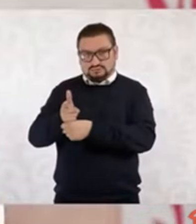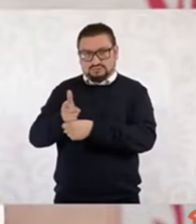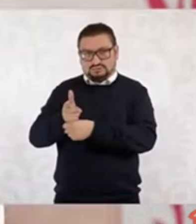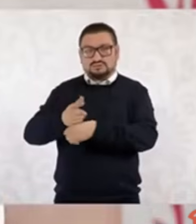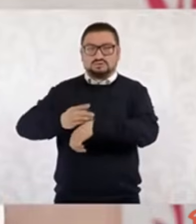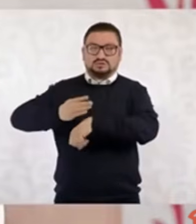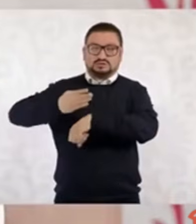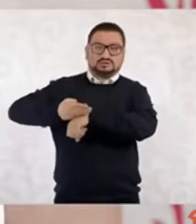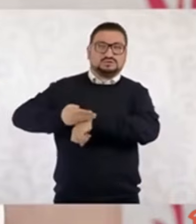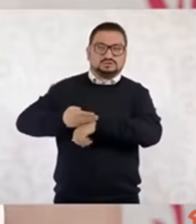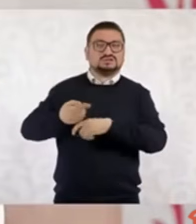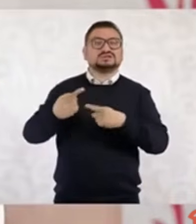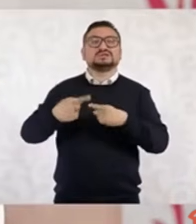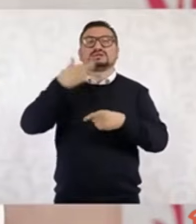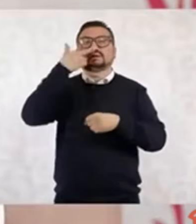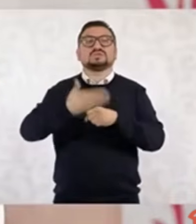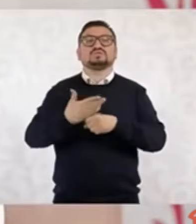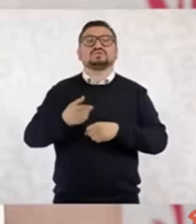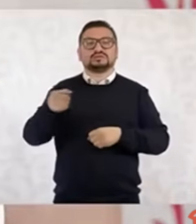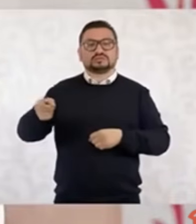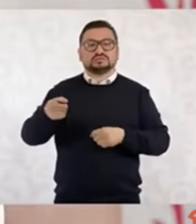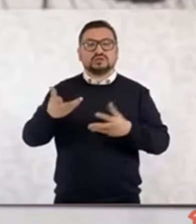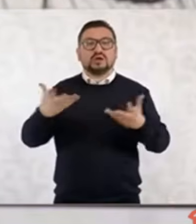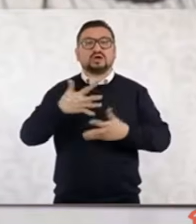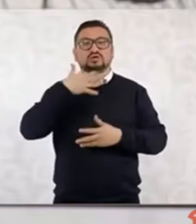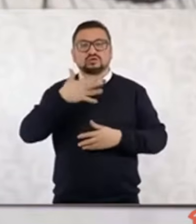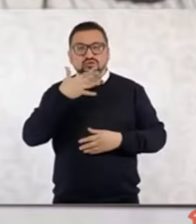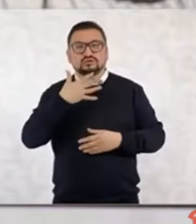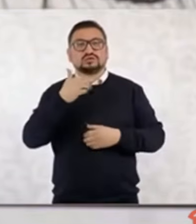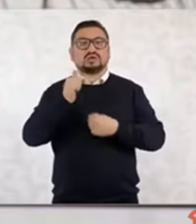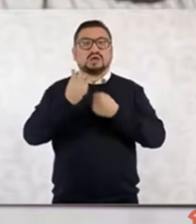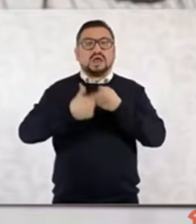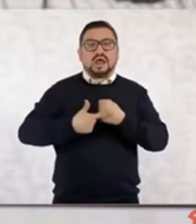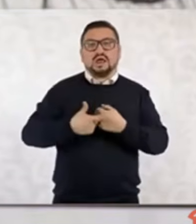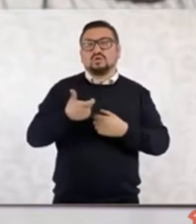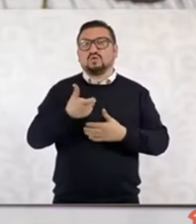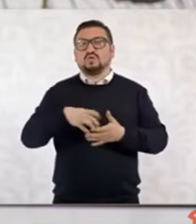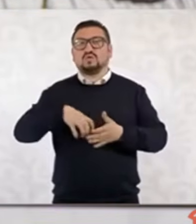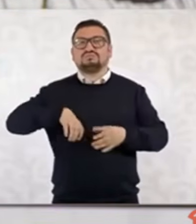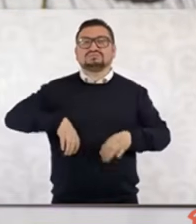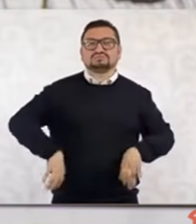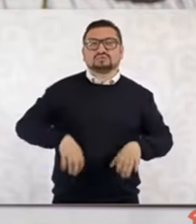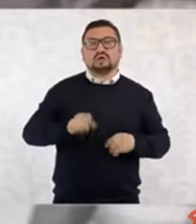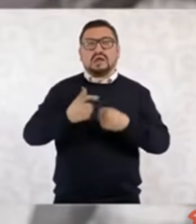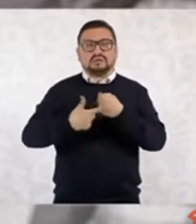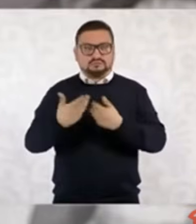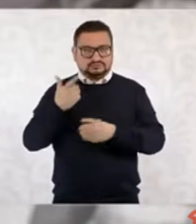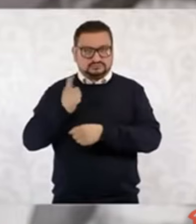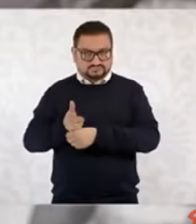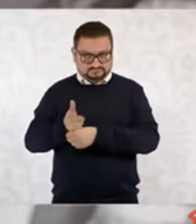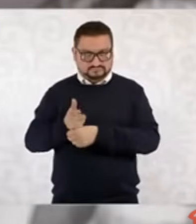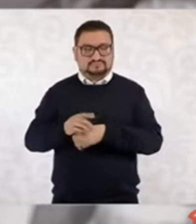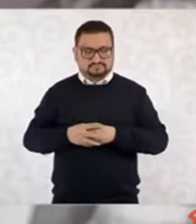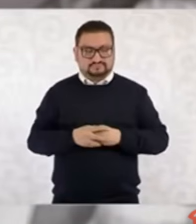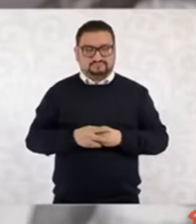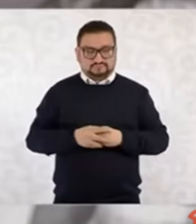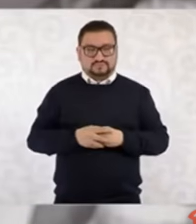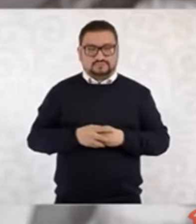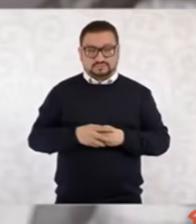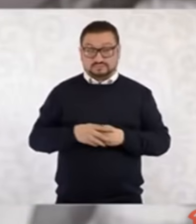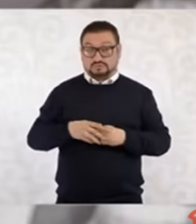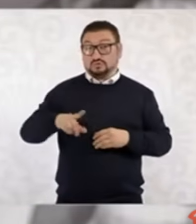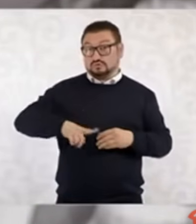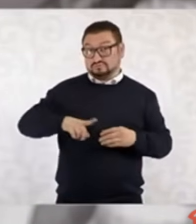resulte responsable de un acto de corrupción o de desfalco que se encontró en el gobierno. Entonces, se cumple,